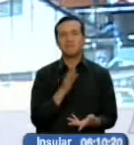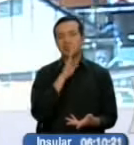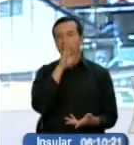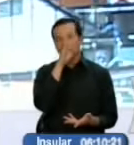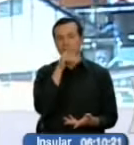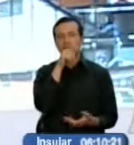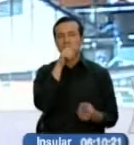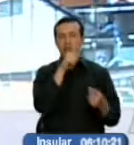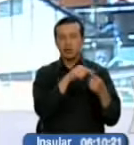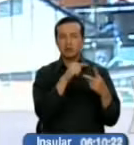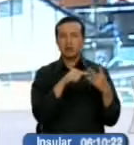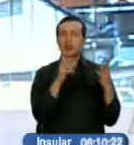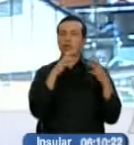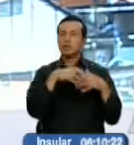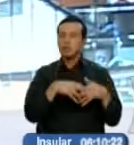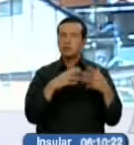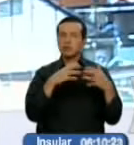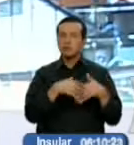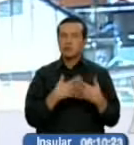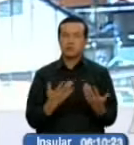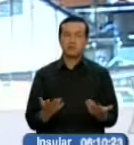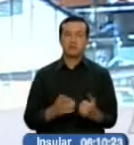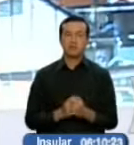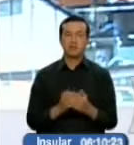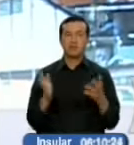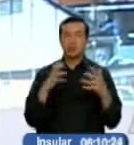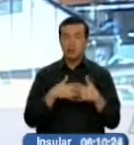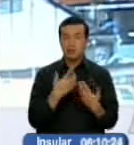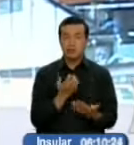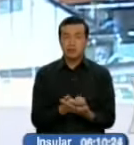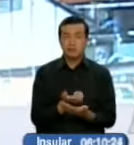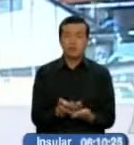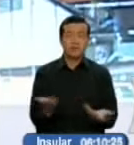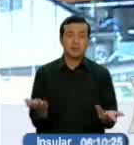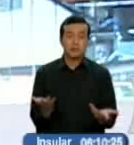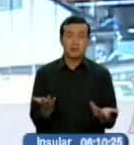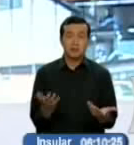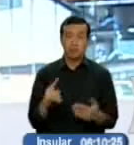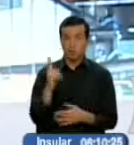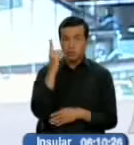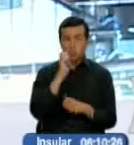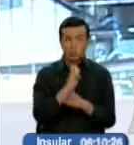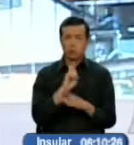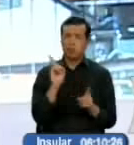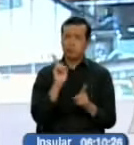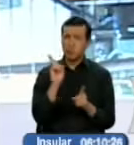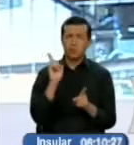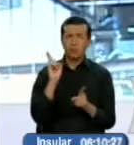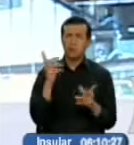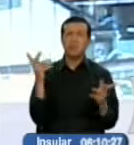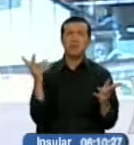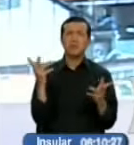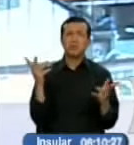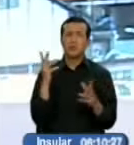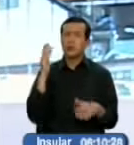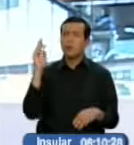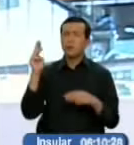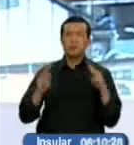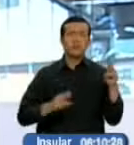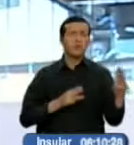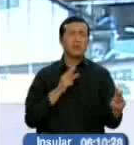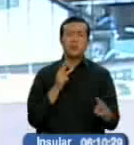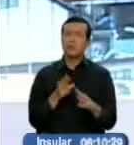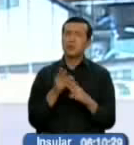resaltando la crisis, o sea, ese revés económico que ha tenido no solo el Ecuador, sino también todo el mundo